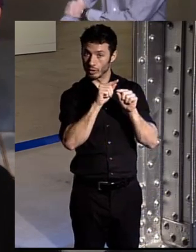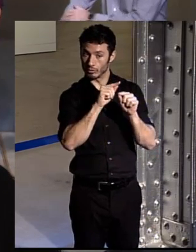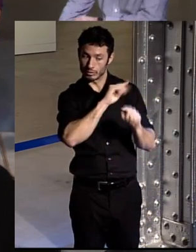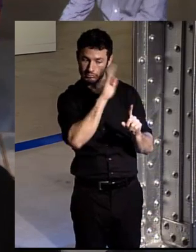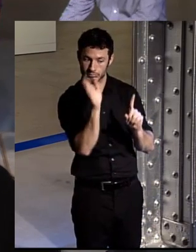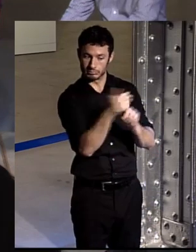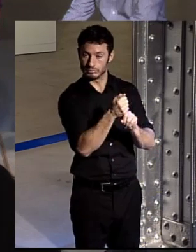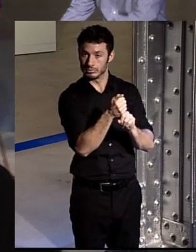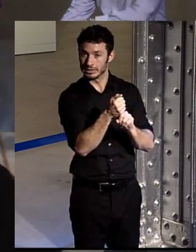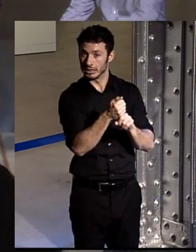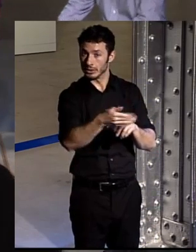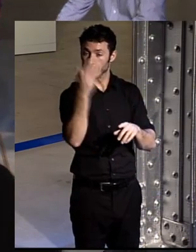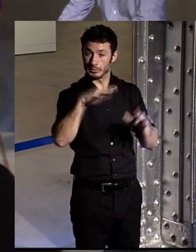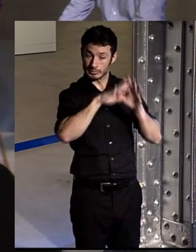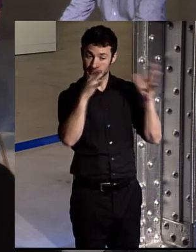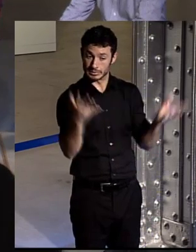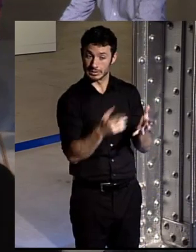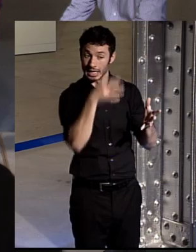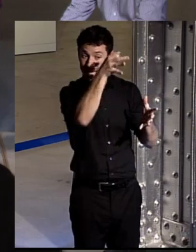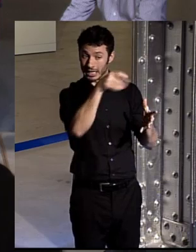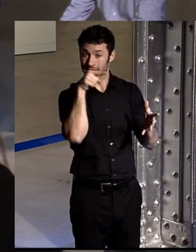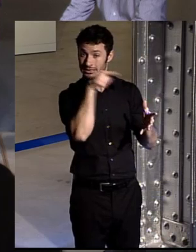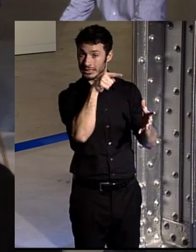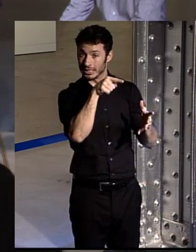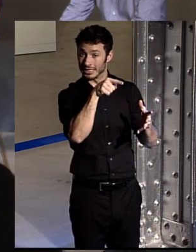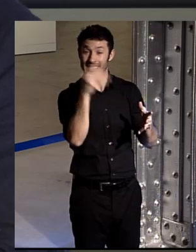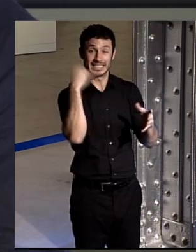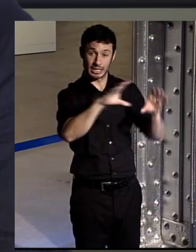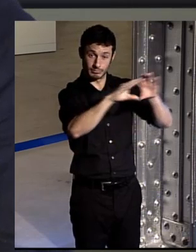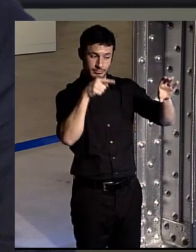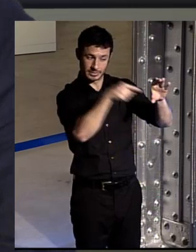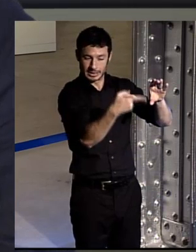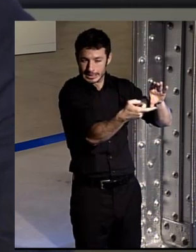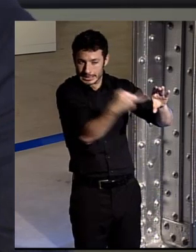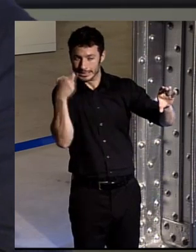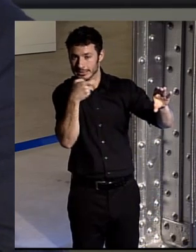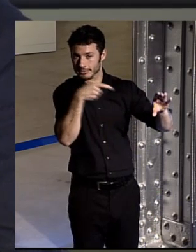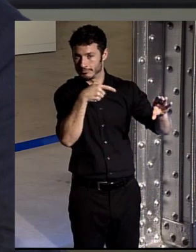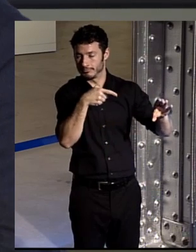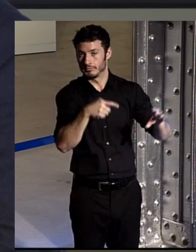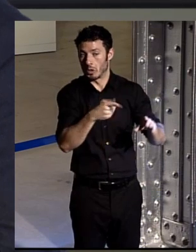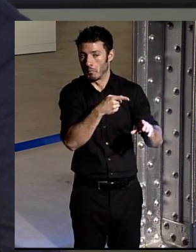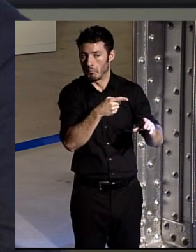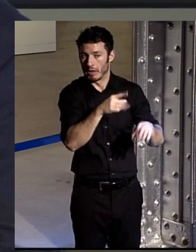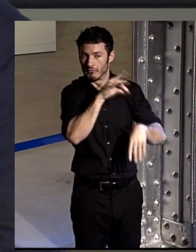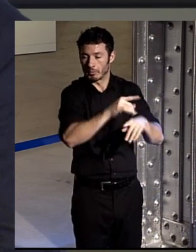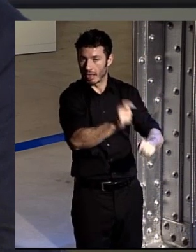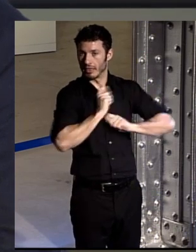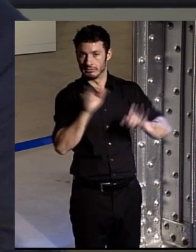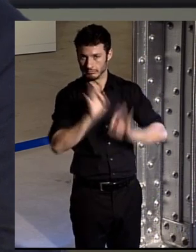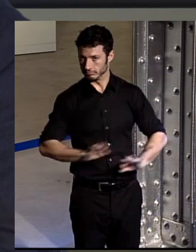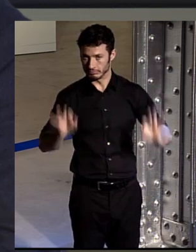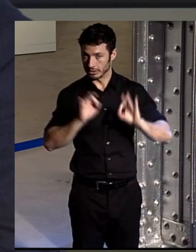del permafrost, Claro. que afortunadamente pues, no es patógeno, etcétera, ¿no? Y luego también ha habido casos